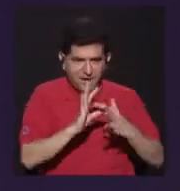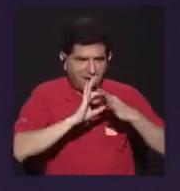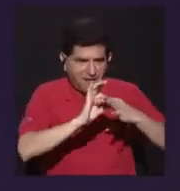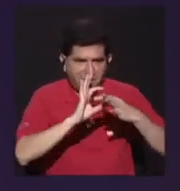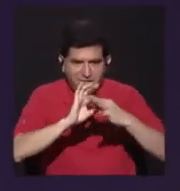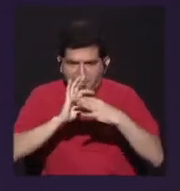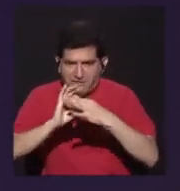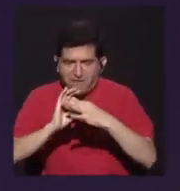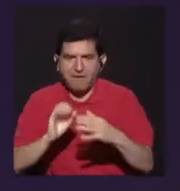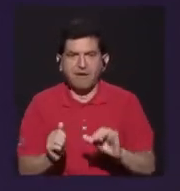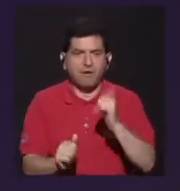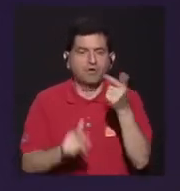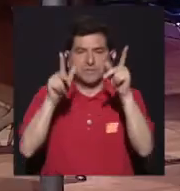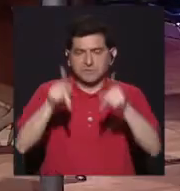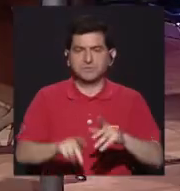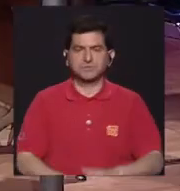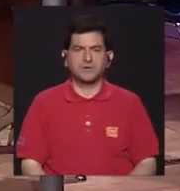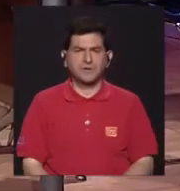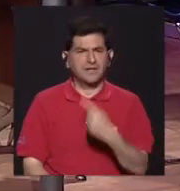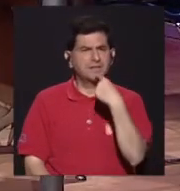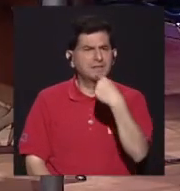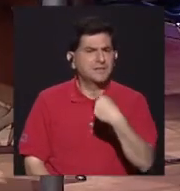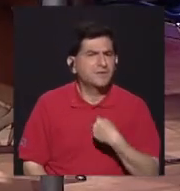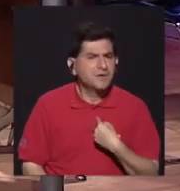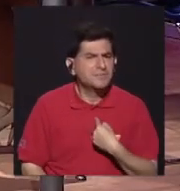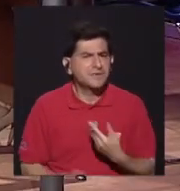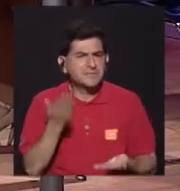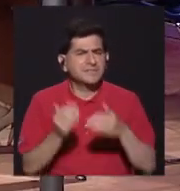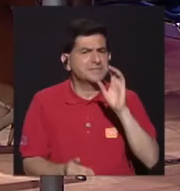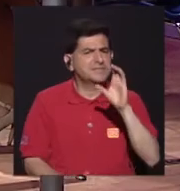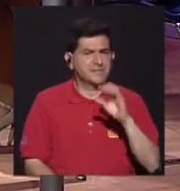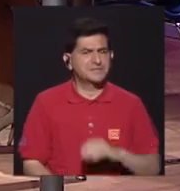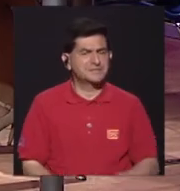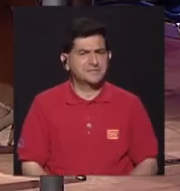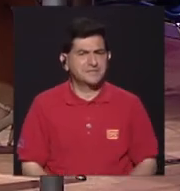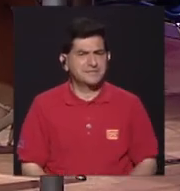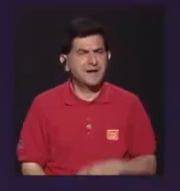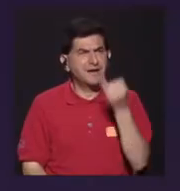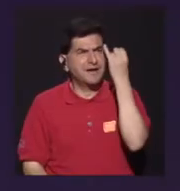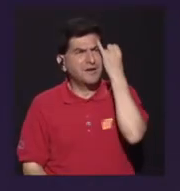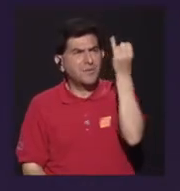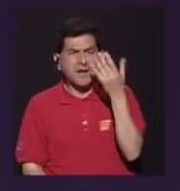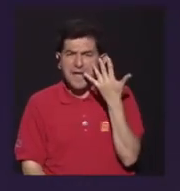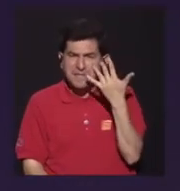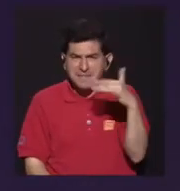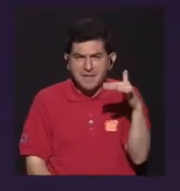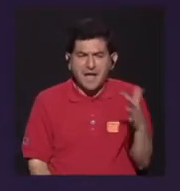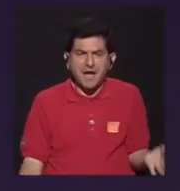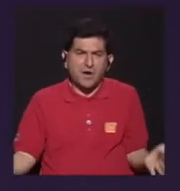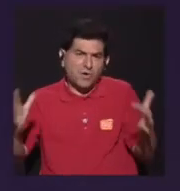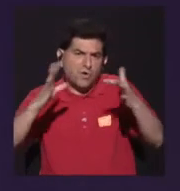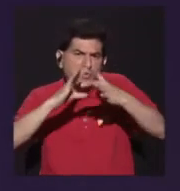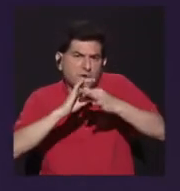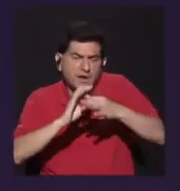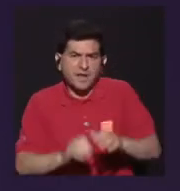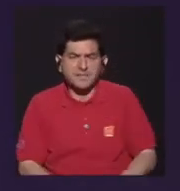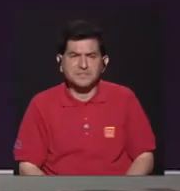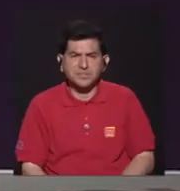sanos con otras personas. César, ¿y eso que me estás diciendo no tiene un concepto similar o una relación